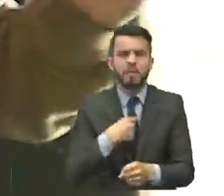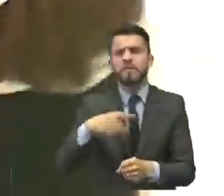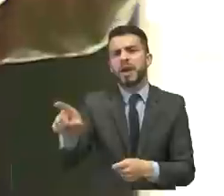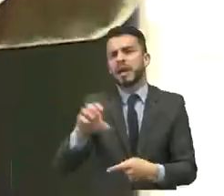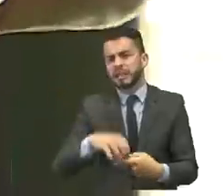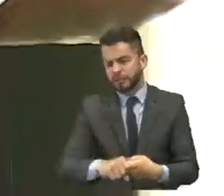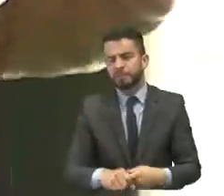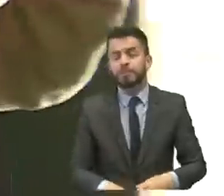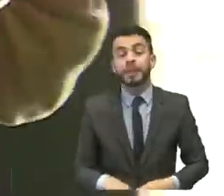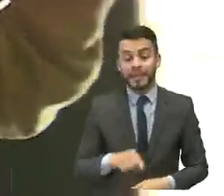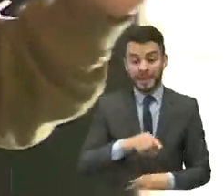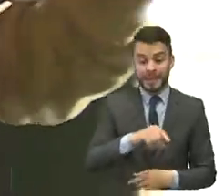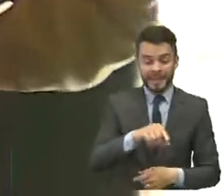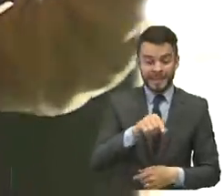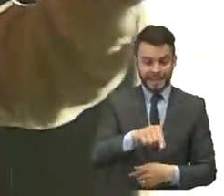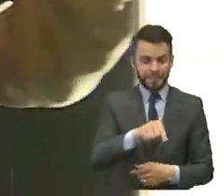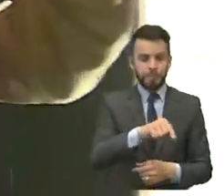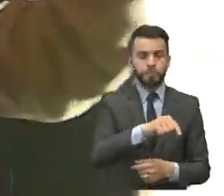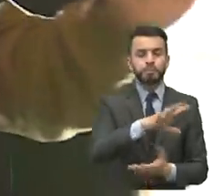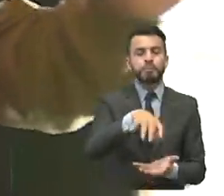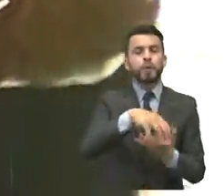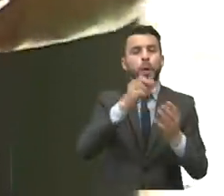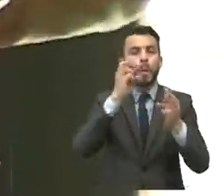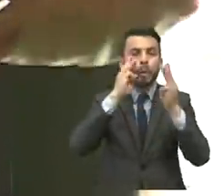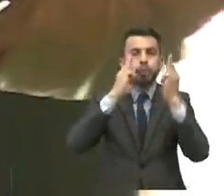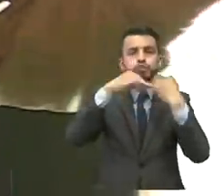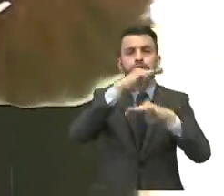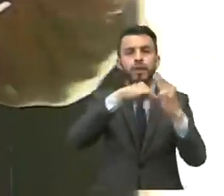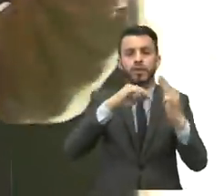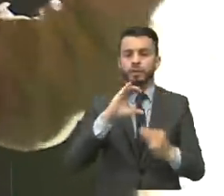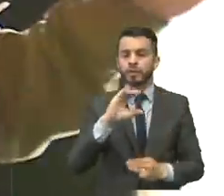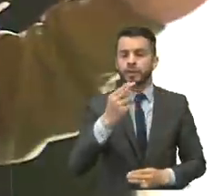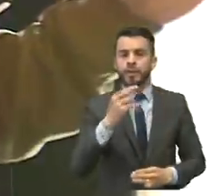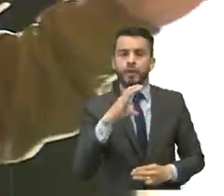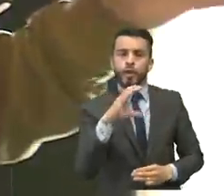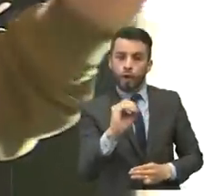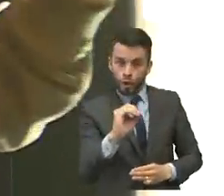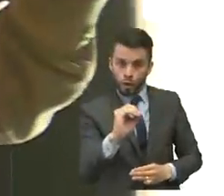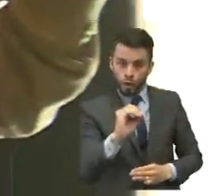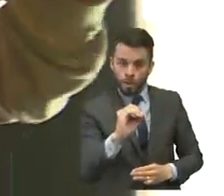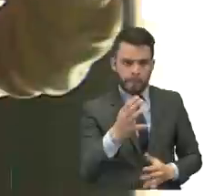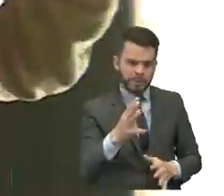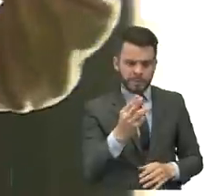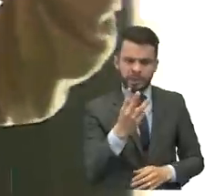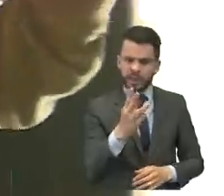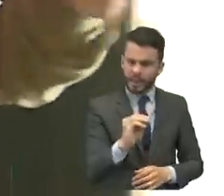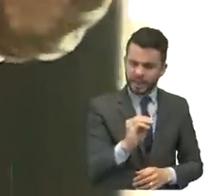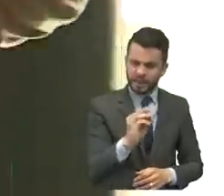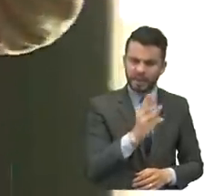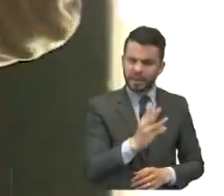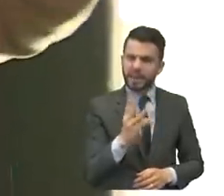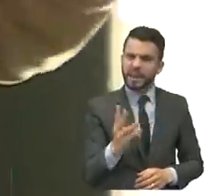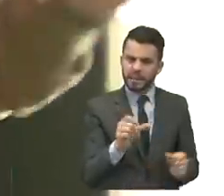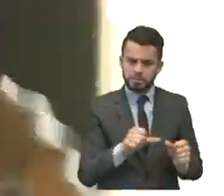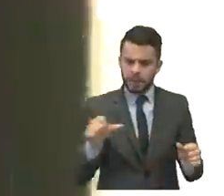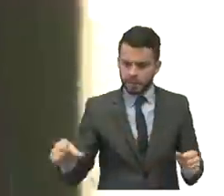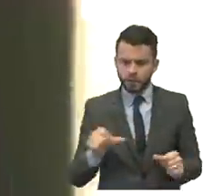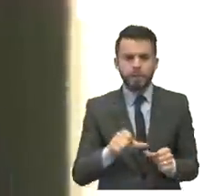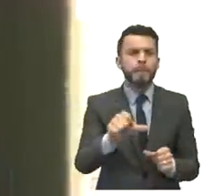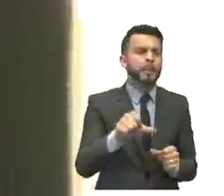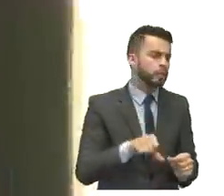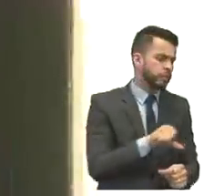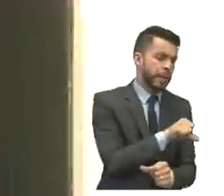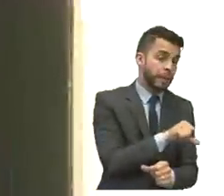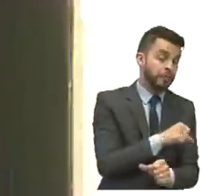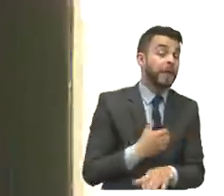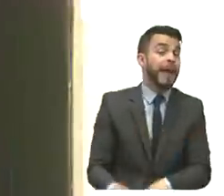Museo del Chicó, donde hay entre 30 y 33 metros de ancho. La propuesta en varias